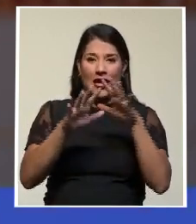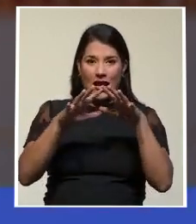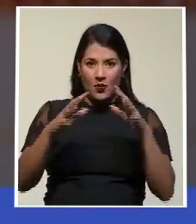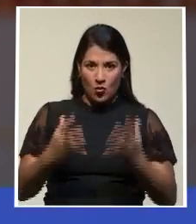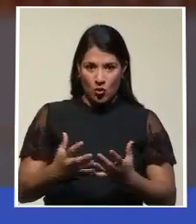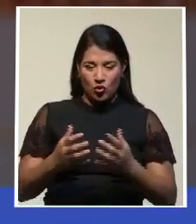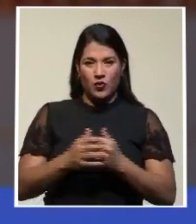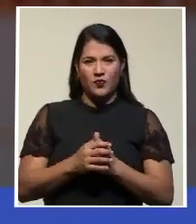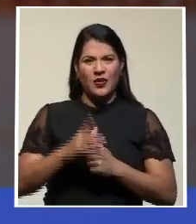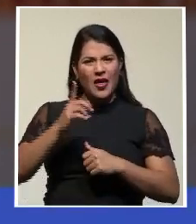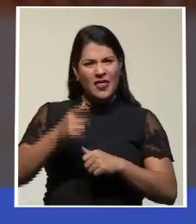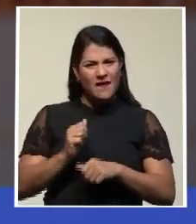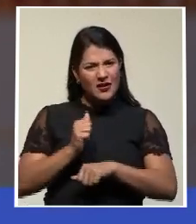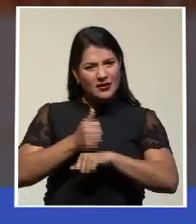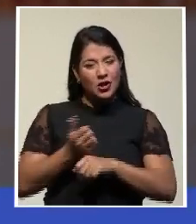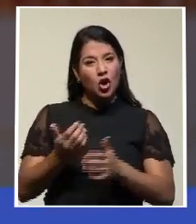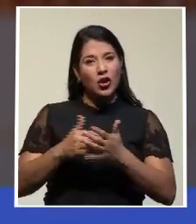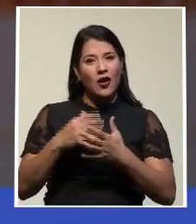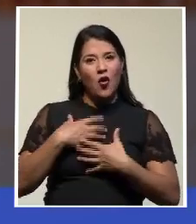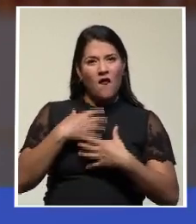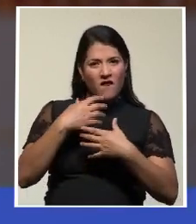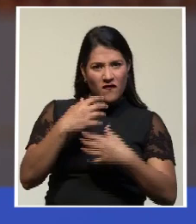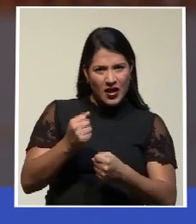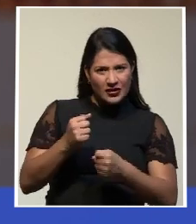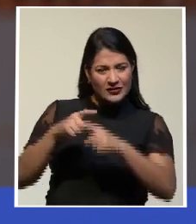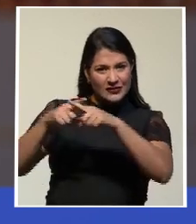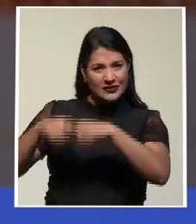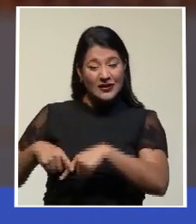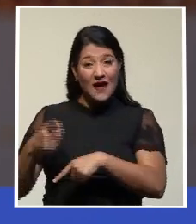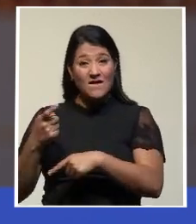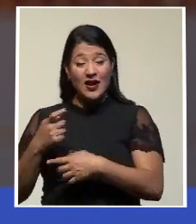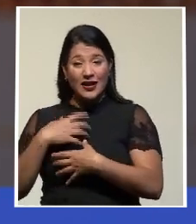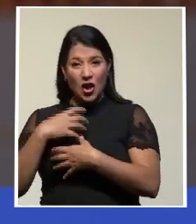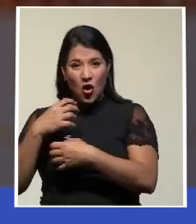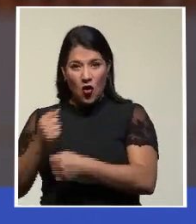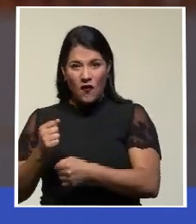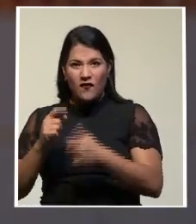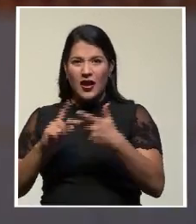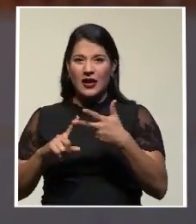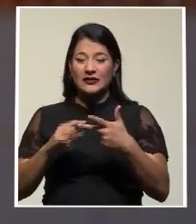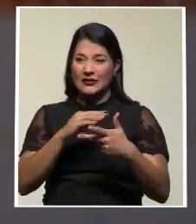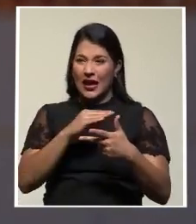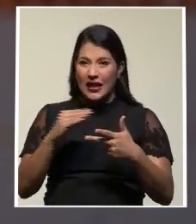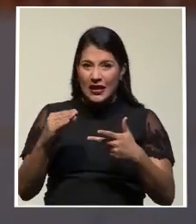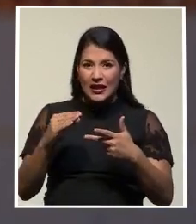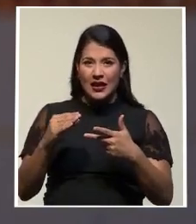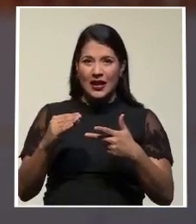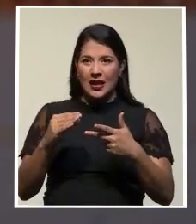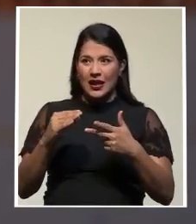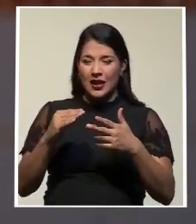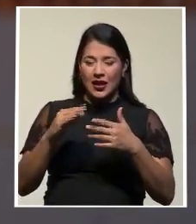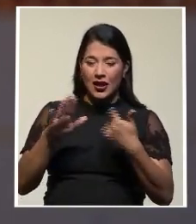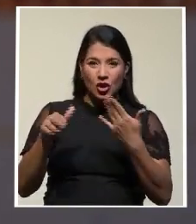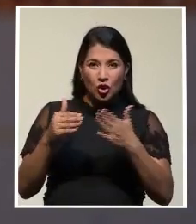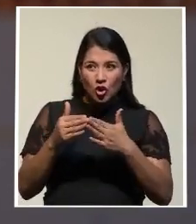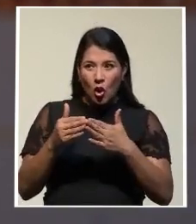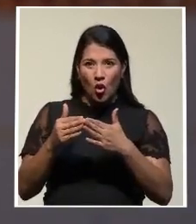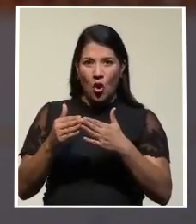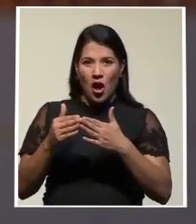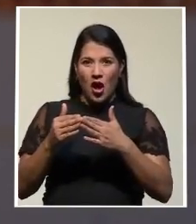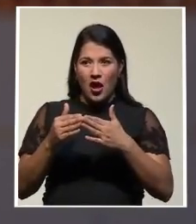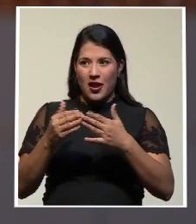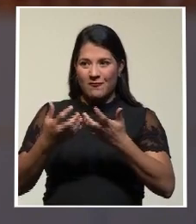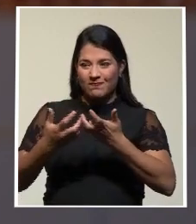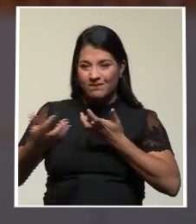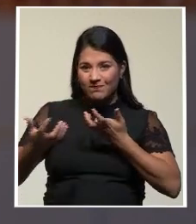Debe restablecerse la confianza y la falta de confianza. La división geopolítica y geoestratégica en este momento en el mundo es una barrera para hacer lo que hay que